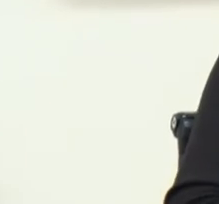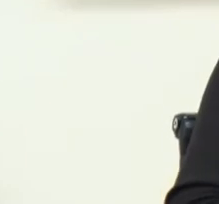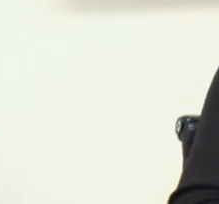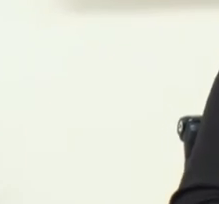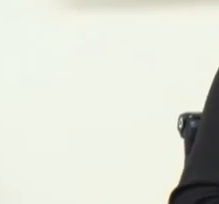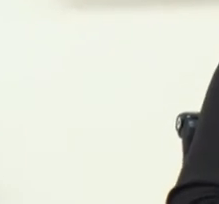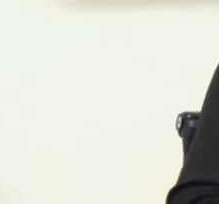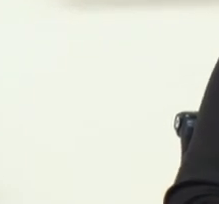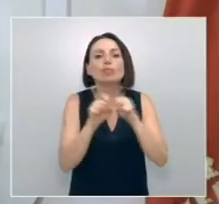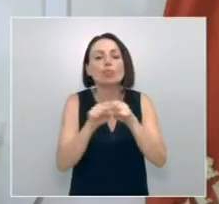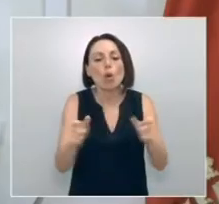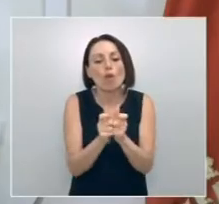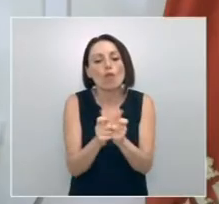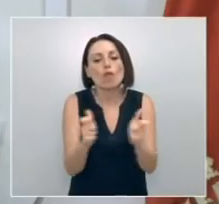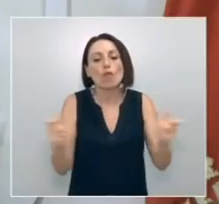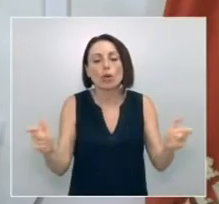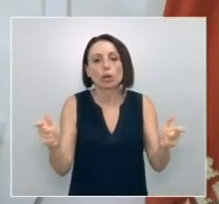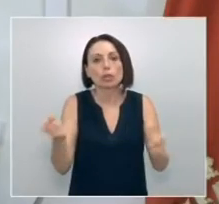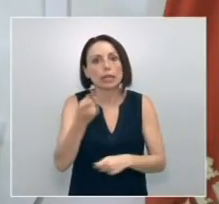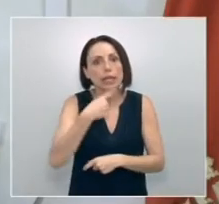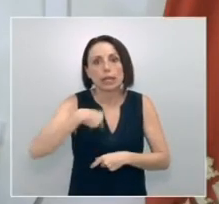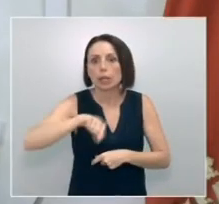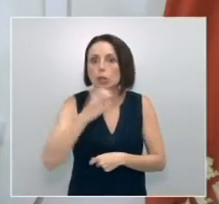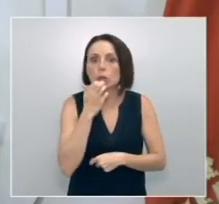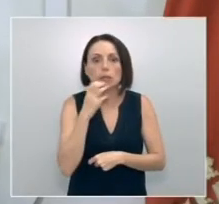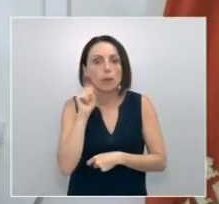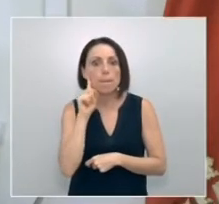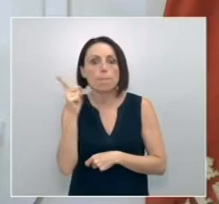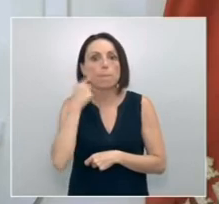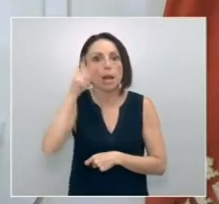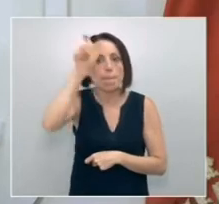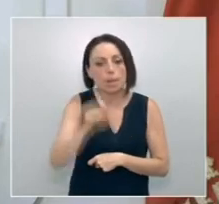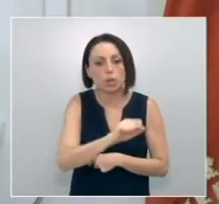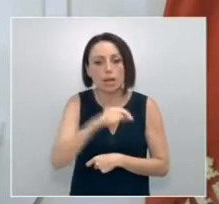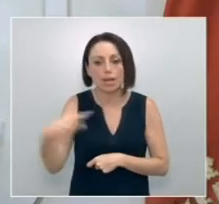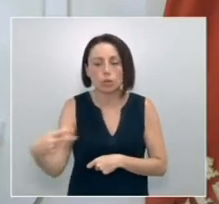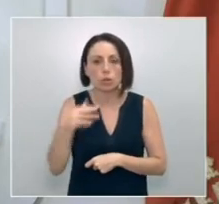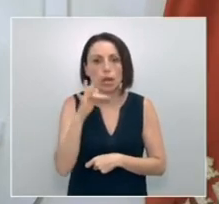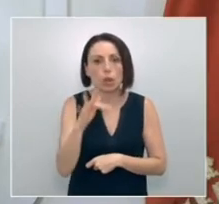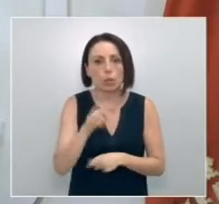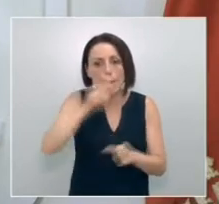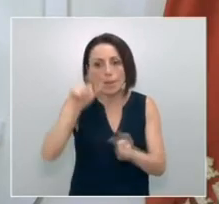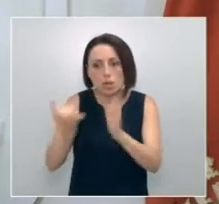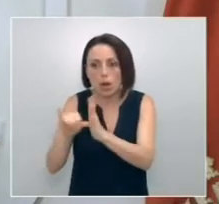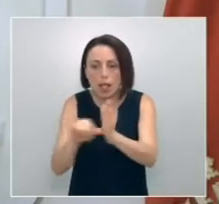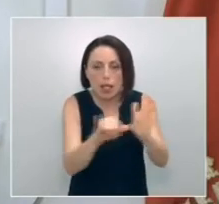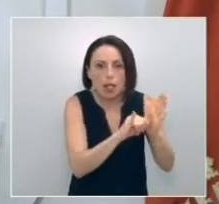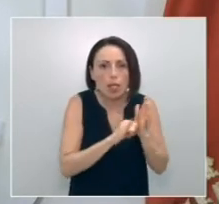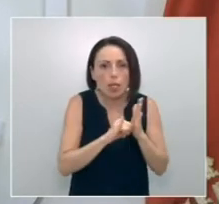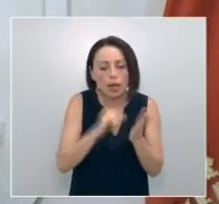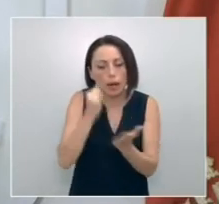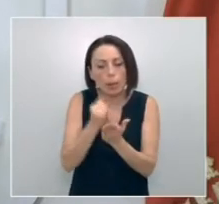actitud del Gobierno regional. Nuestra actitud es muy agresiva cuando se detecta una persona positiva. A los contactos estrellos se les hace PCR